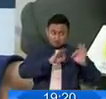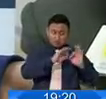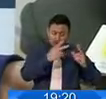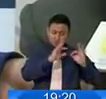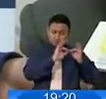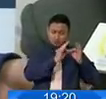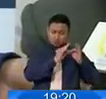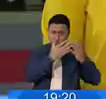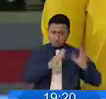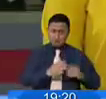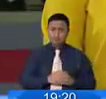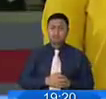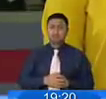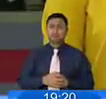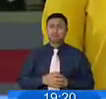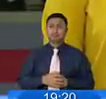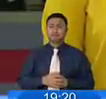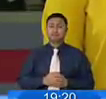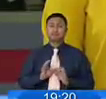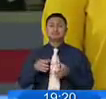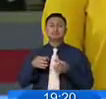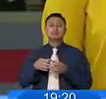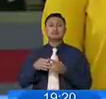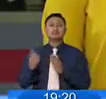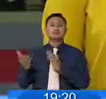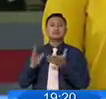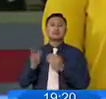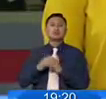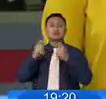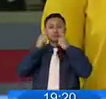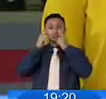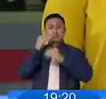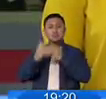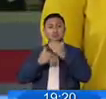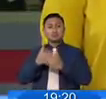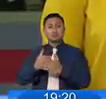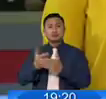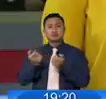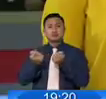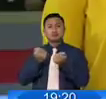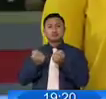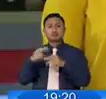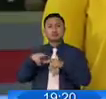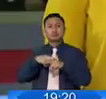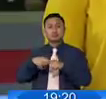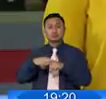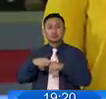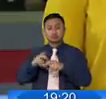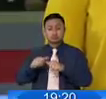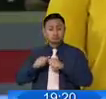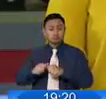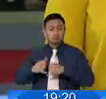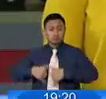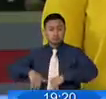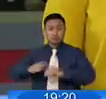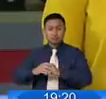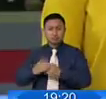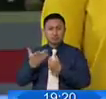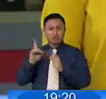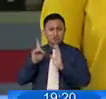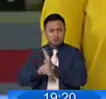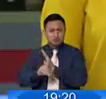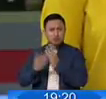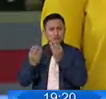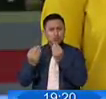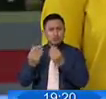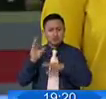atentado. La Comisión Ocasional de Vigilancia del Proceso de Regularización de Taxis continúa recibiendo denuncias